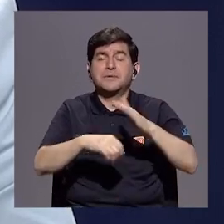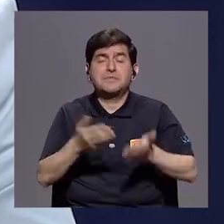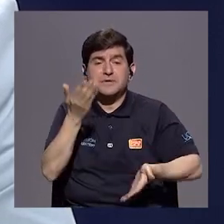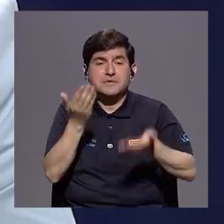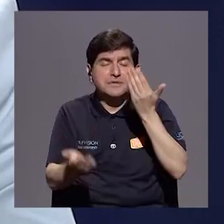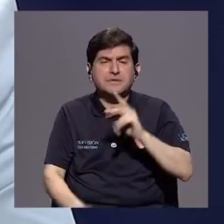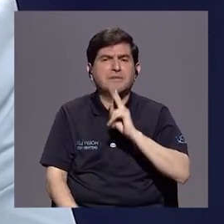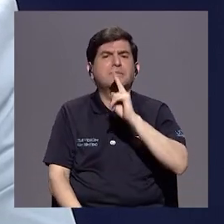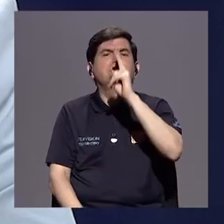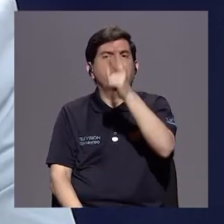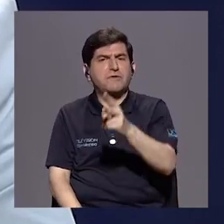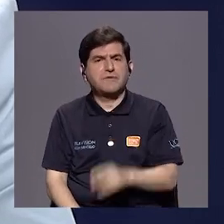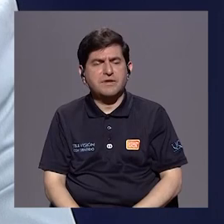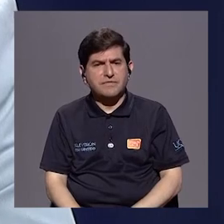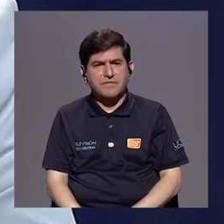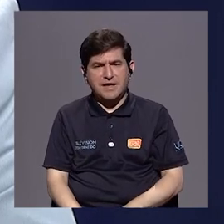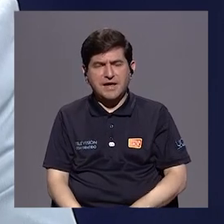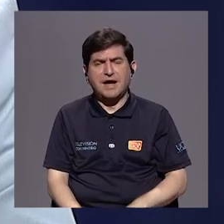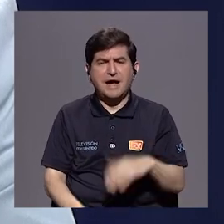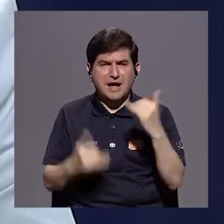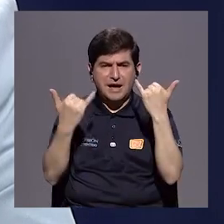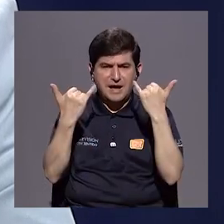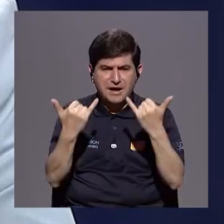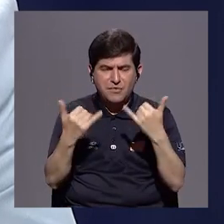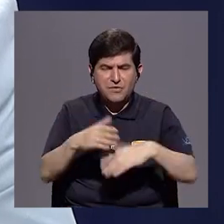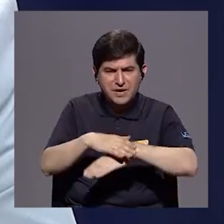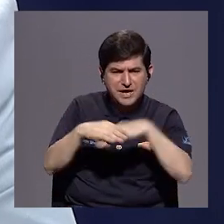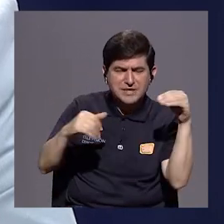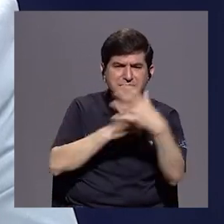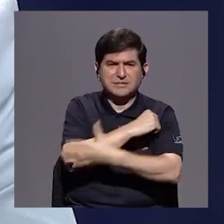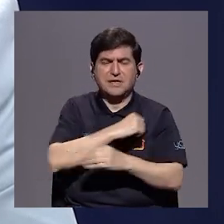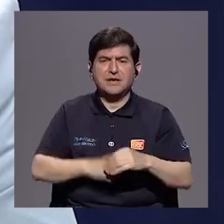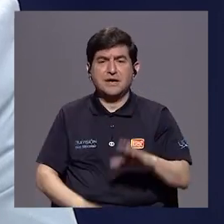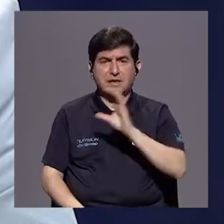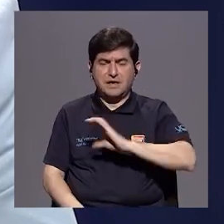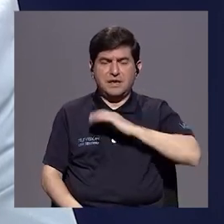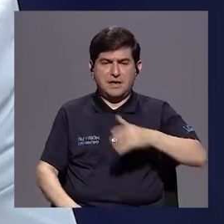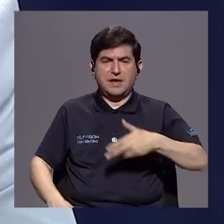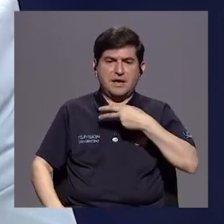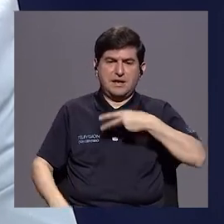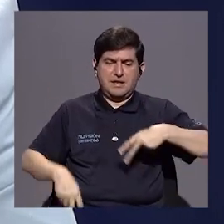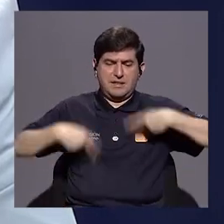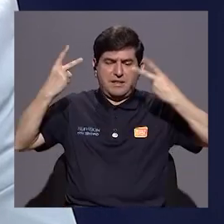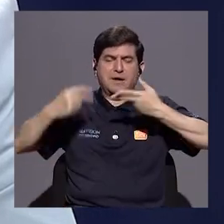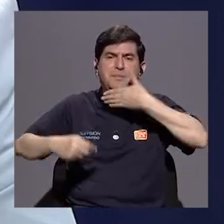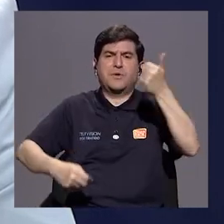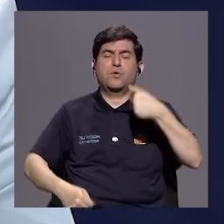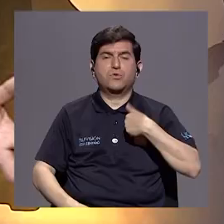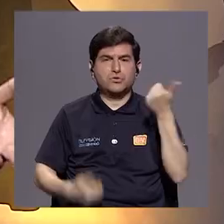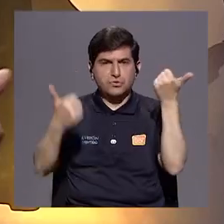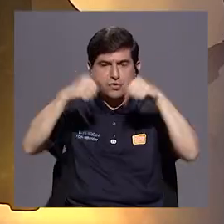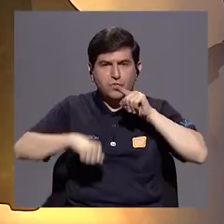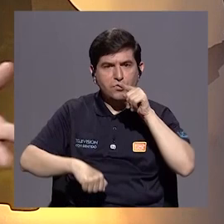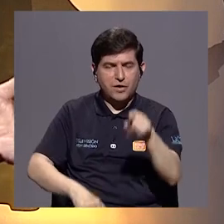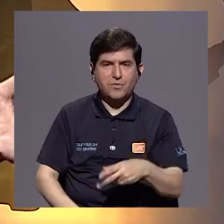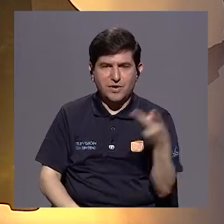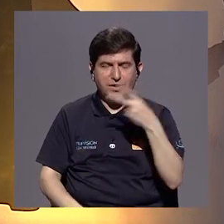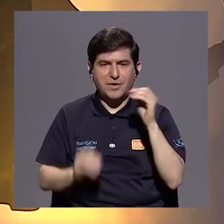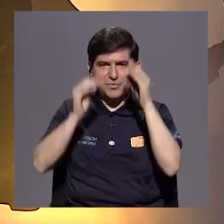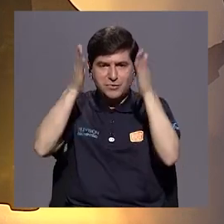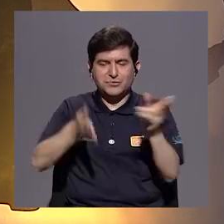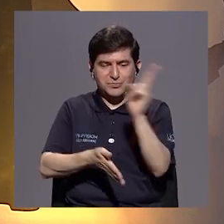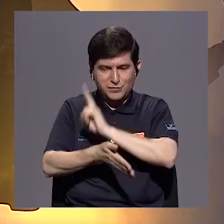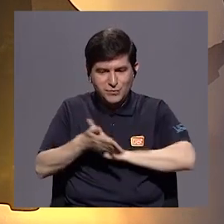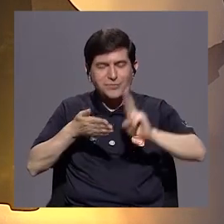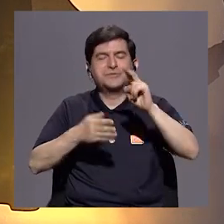podría permitir de verdad salir de la pobreza y avanzar hacia una calidad de vida mejor yo coincido con usted porque los dos